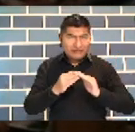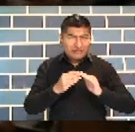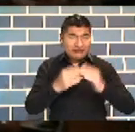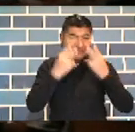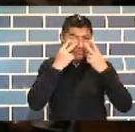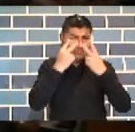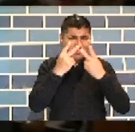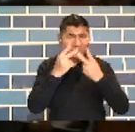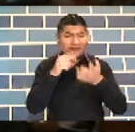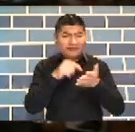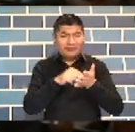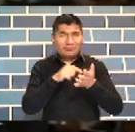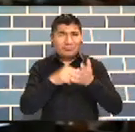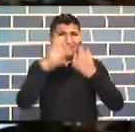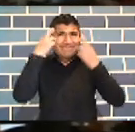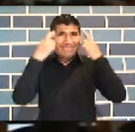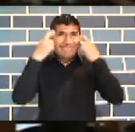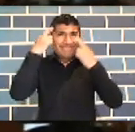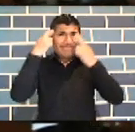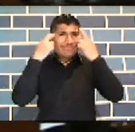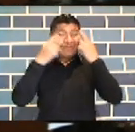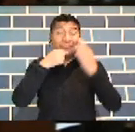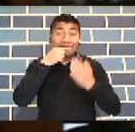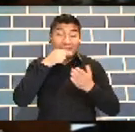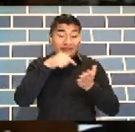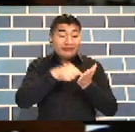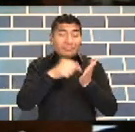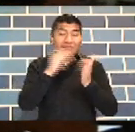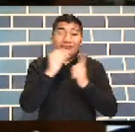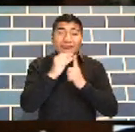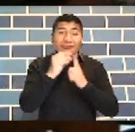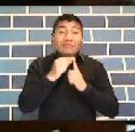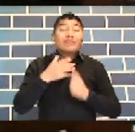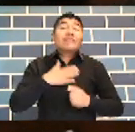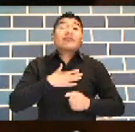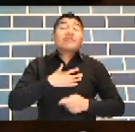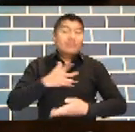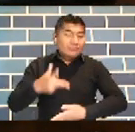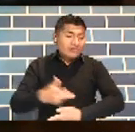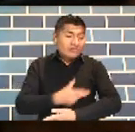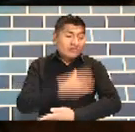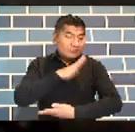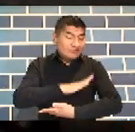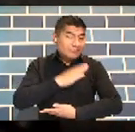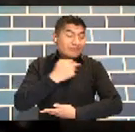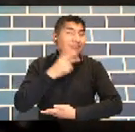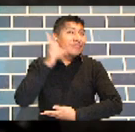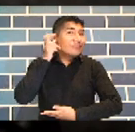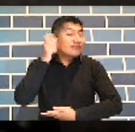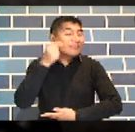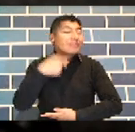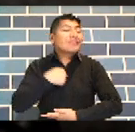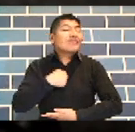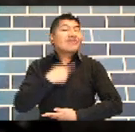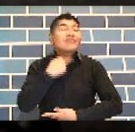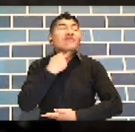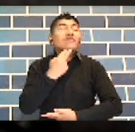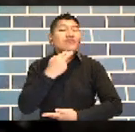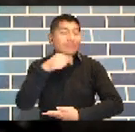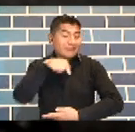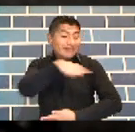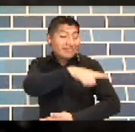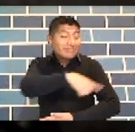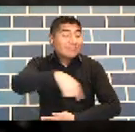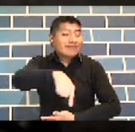de hoy en la reflexión. Dice el Evangelio, mis ovejas escuchan mi voz, yo las conozco y ellas me